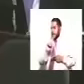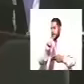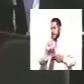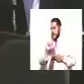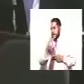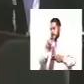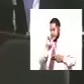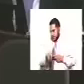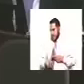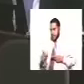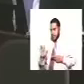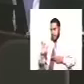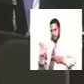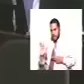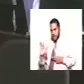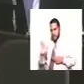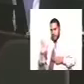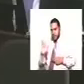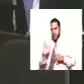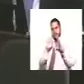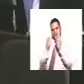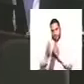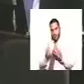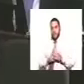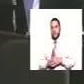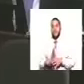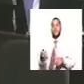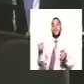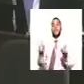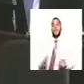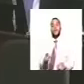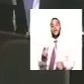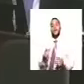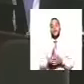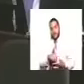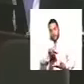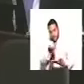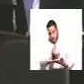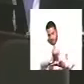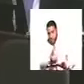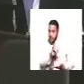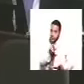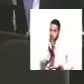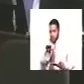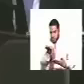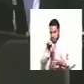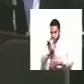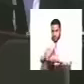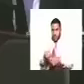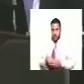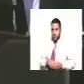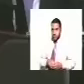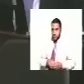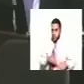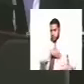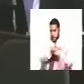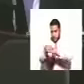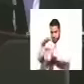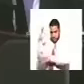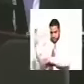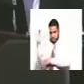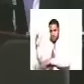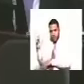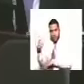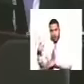me cite mal, senador. El plebiscito. Yo tengo que aprovechar para decirle a los colombianos que votar por el plebiscito